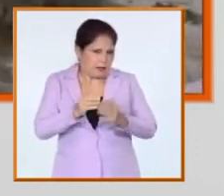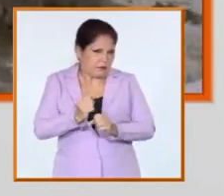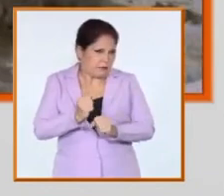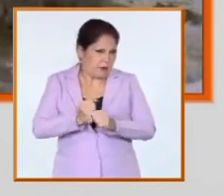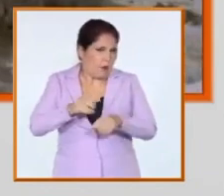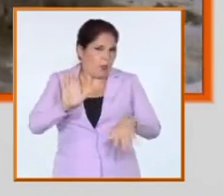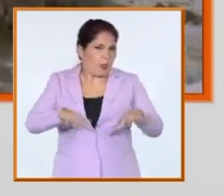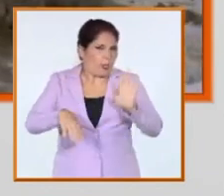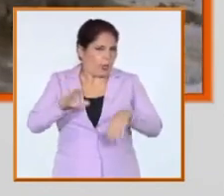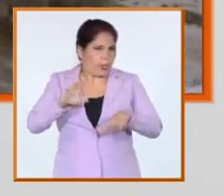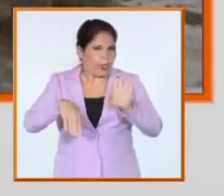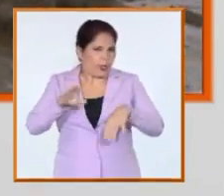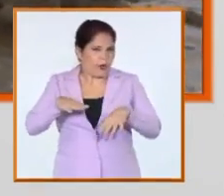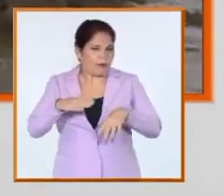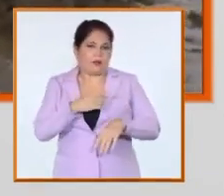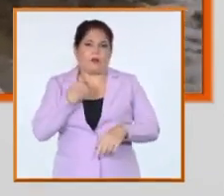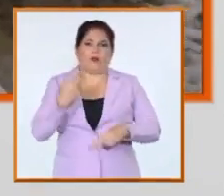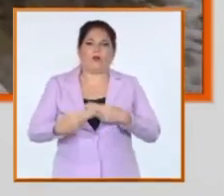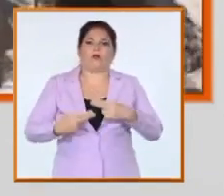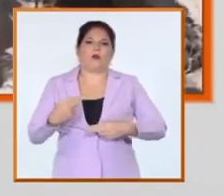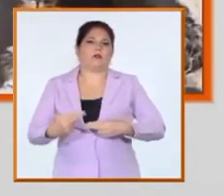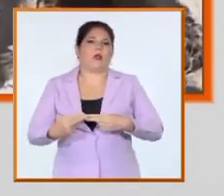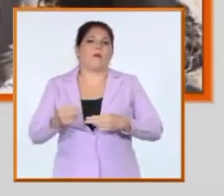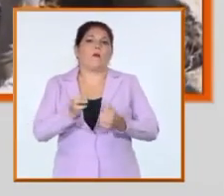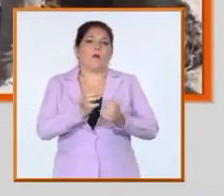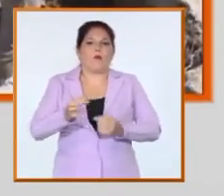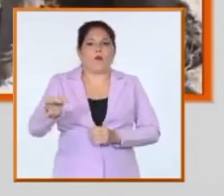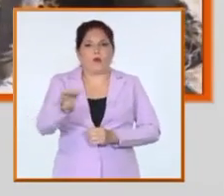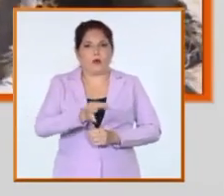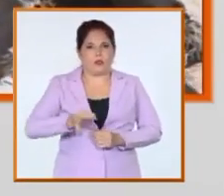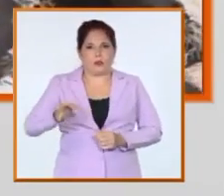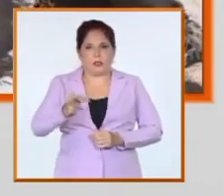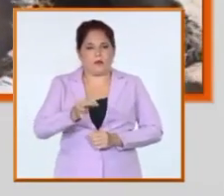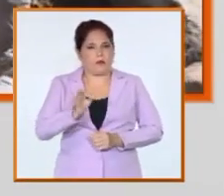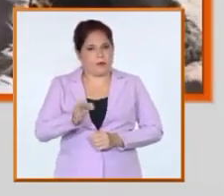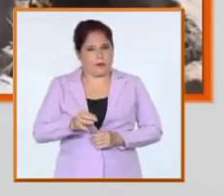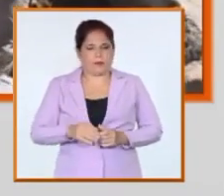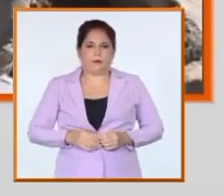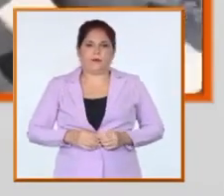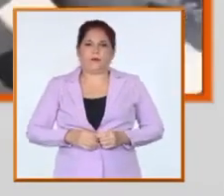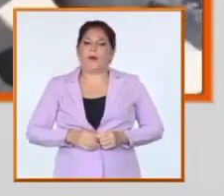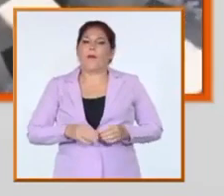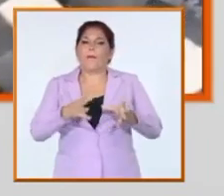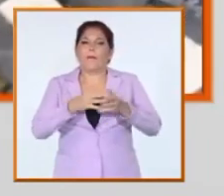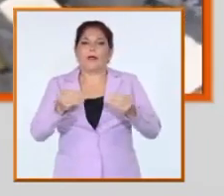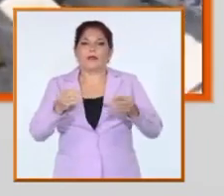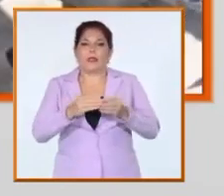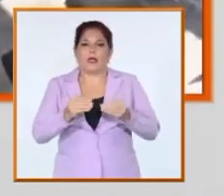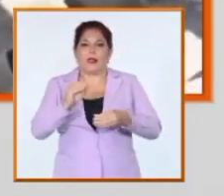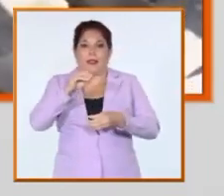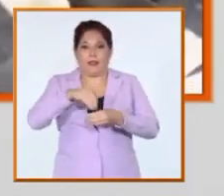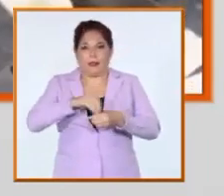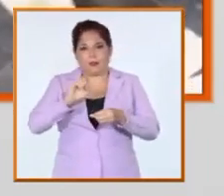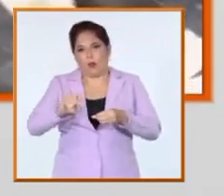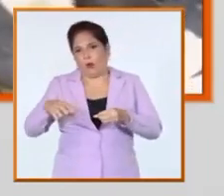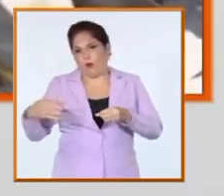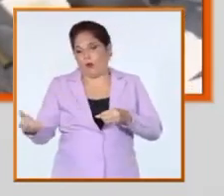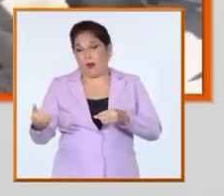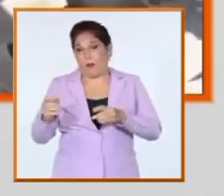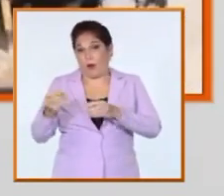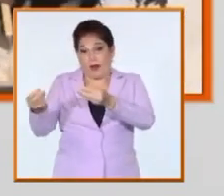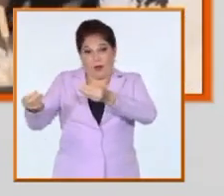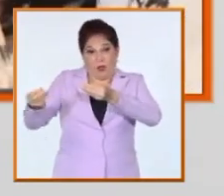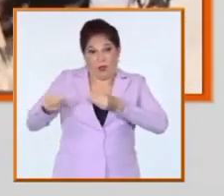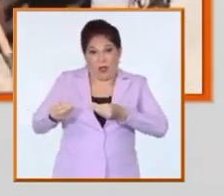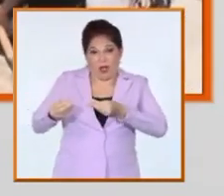mucho de la de lo que hagamos en el nivel territorial de lo que podamos hacer con los materiales endógenos Porque si esperamos todo de la industria nacional